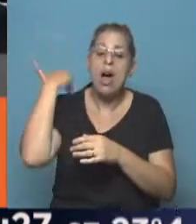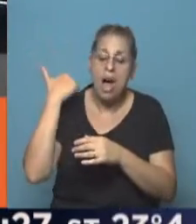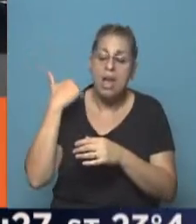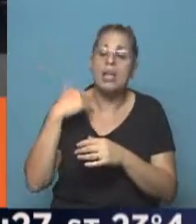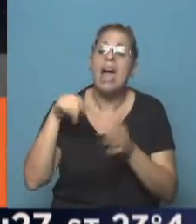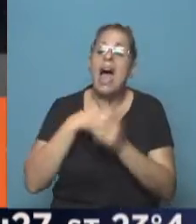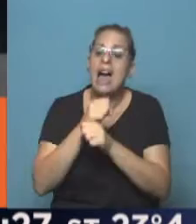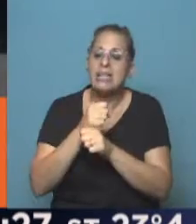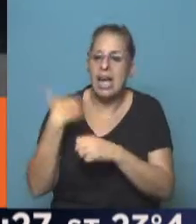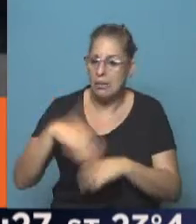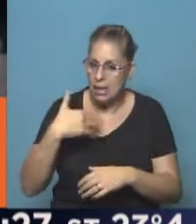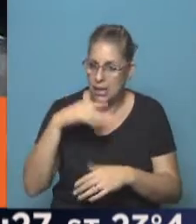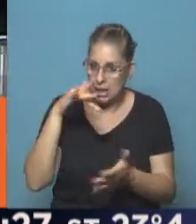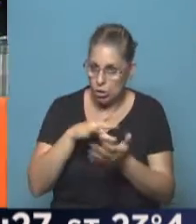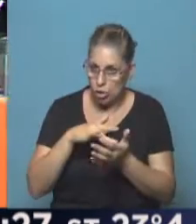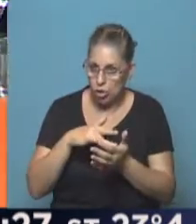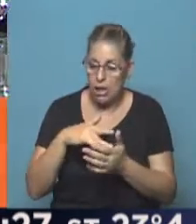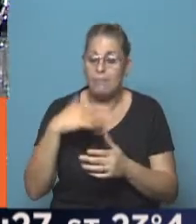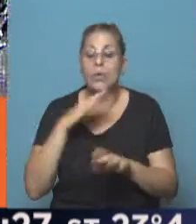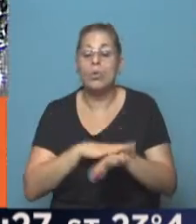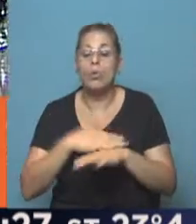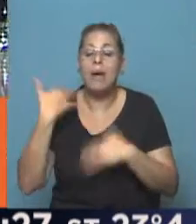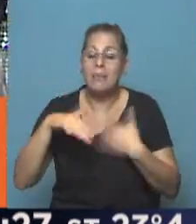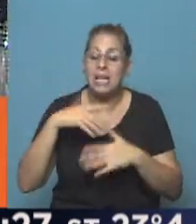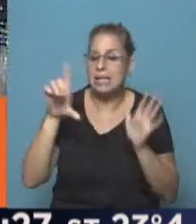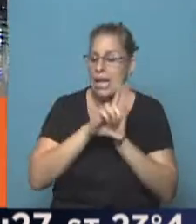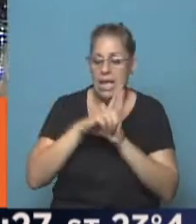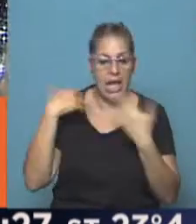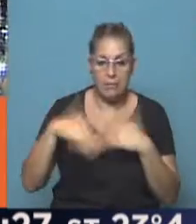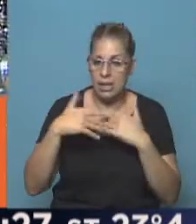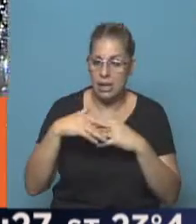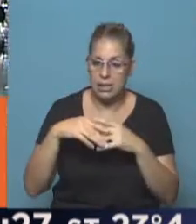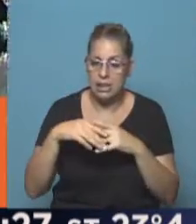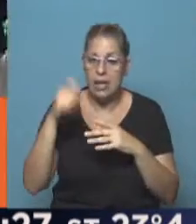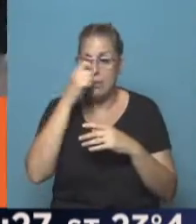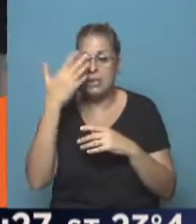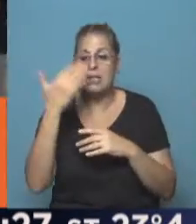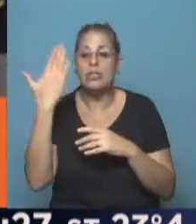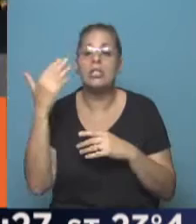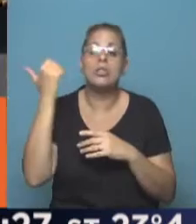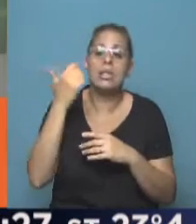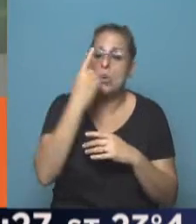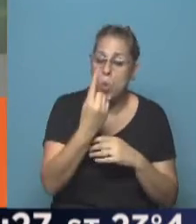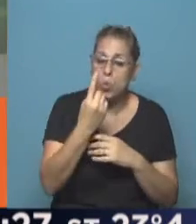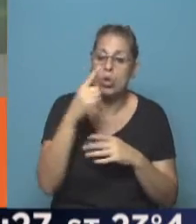llegó el momento de la emergencia. Atento a la emergencia, en una ley de emergencia, la 25.561,